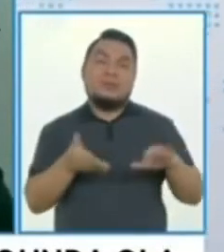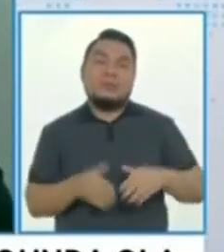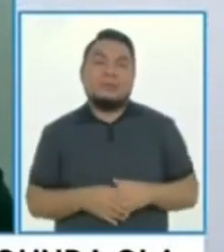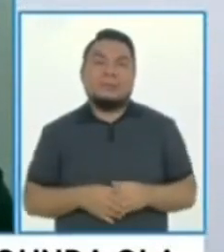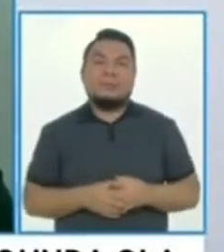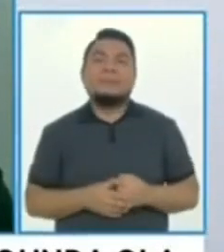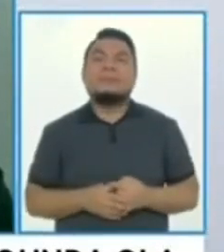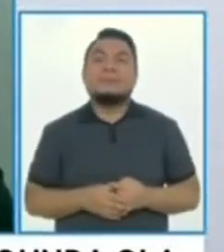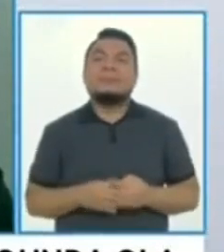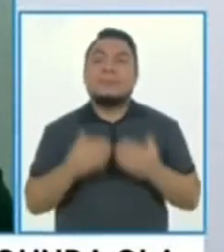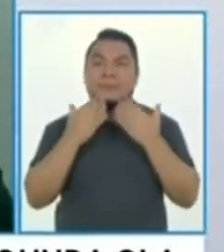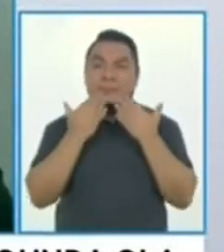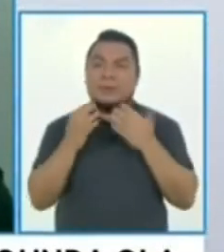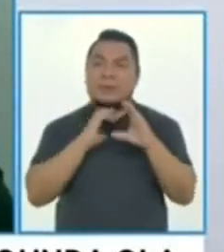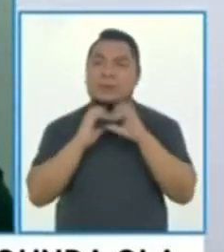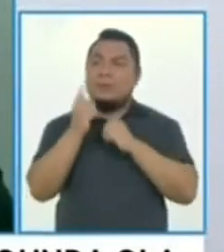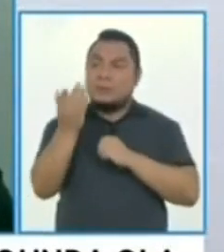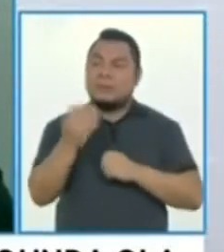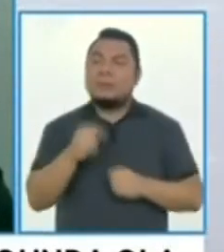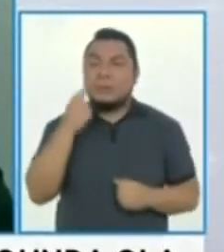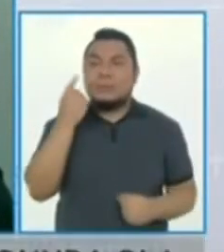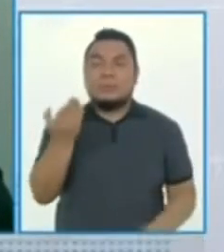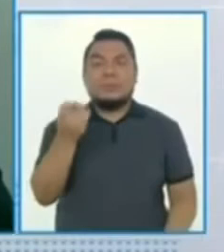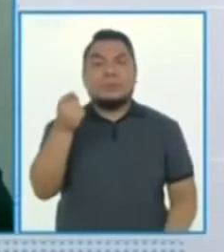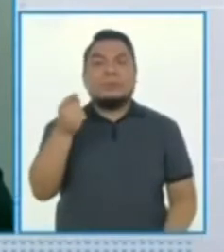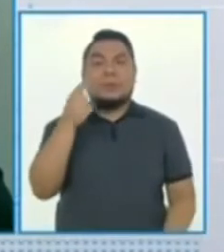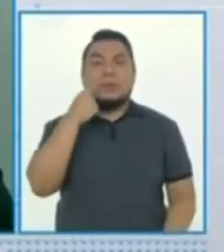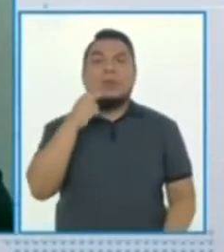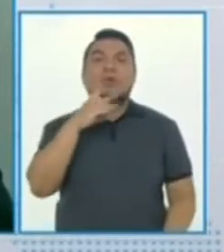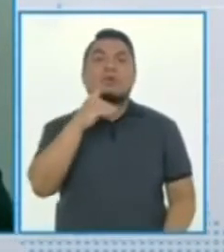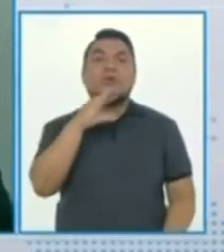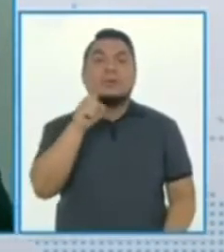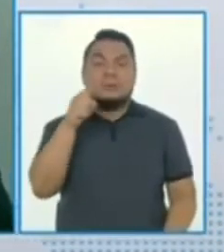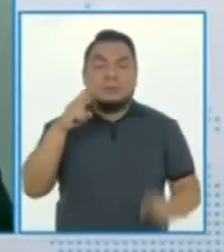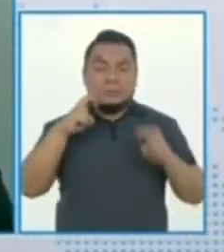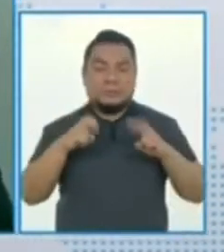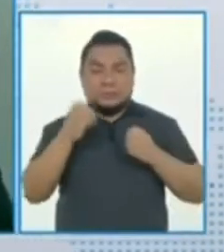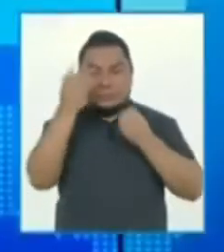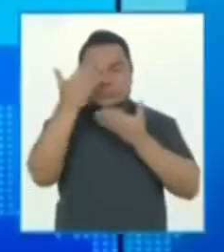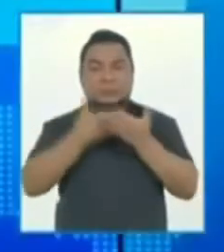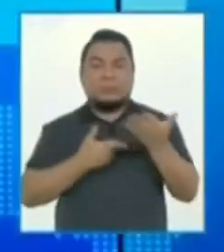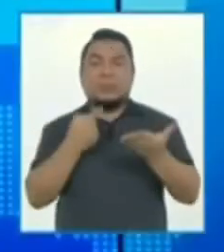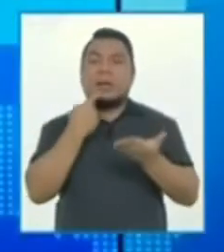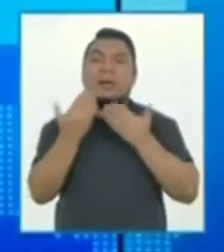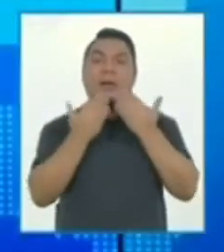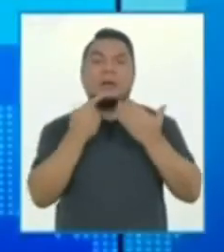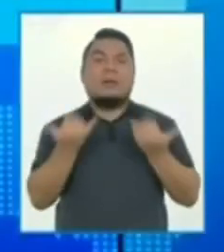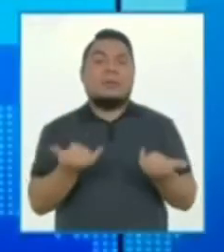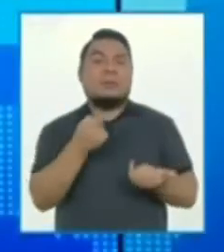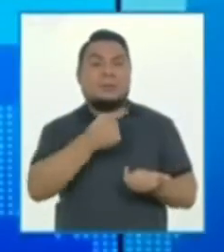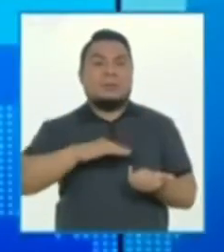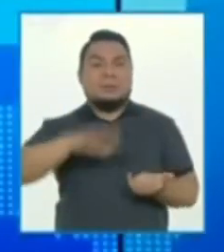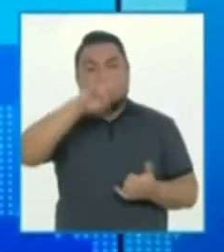gracias nuevamente a usted por esta comunicación. El ingeniero Rodrigo Parra, él es analista de datos, hablándonos de la realidad actual en nuestro país.